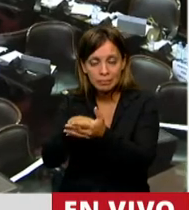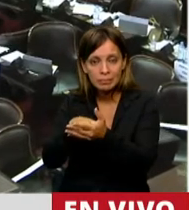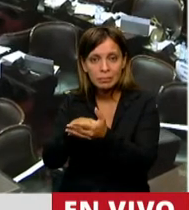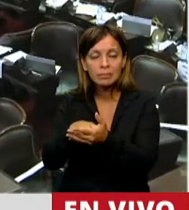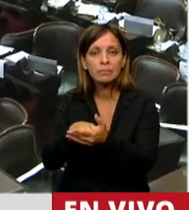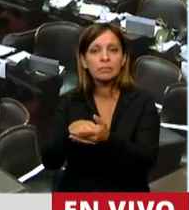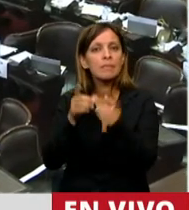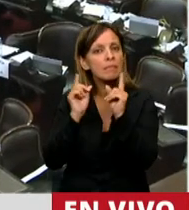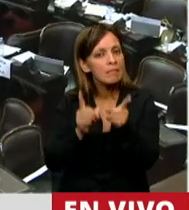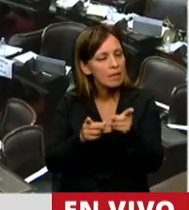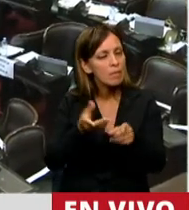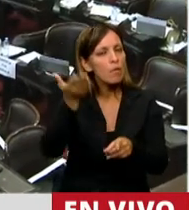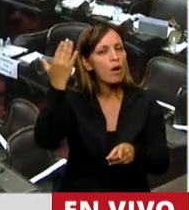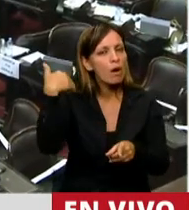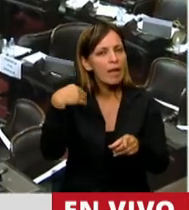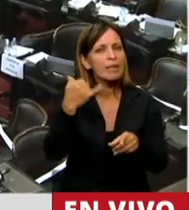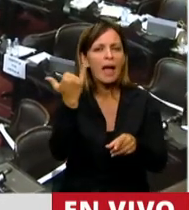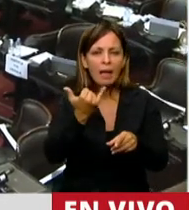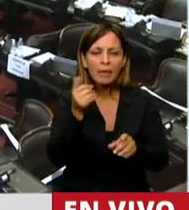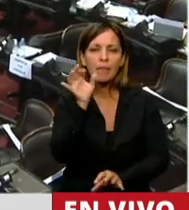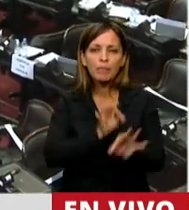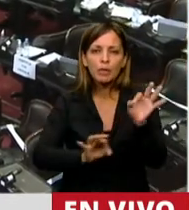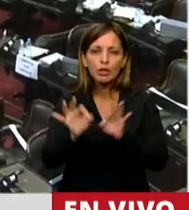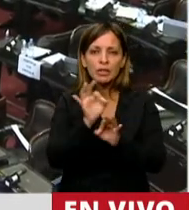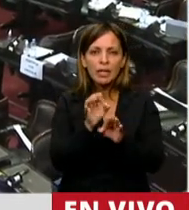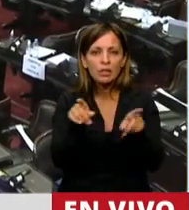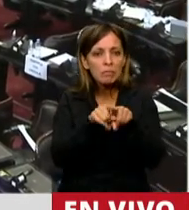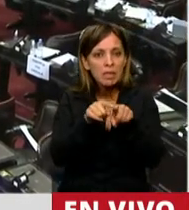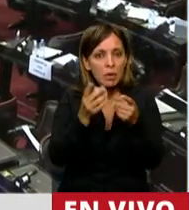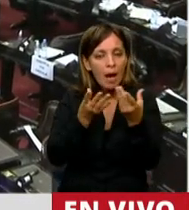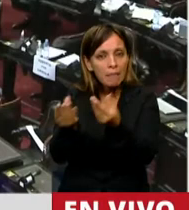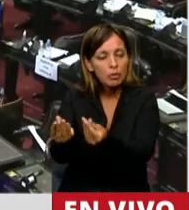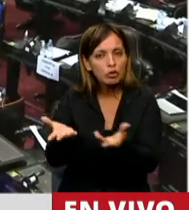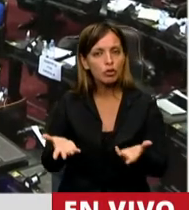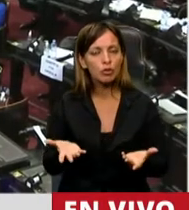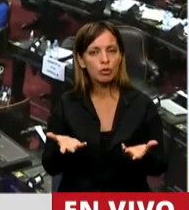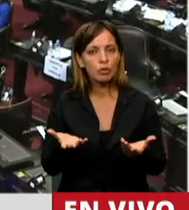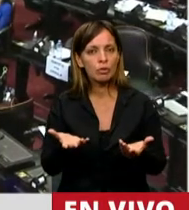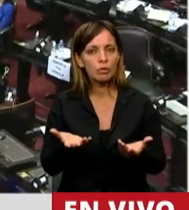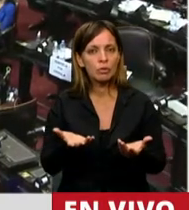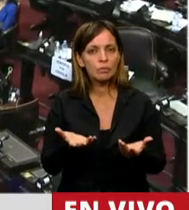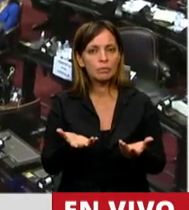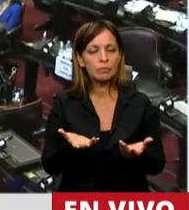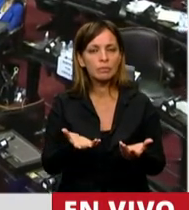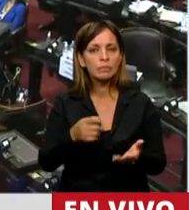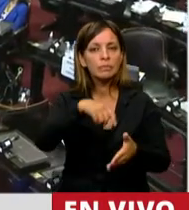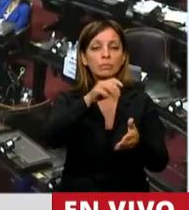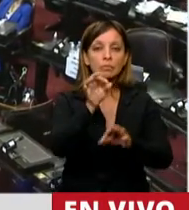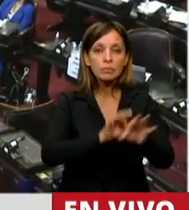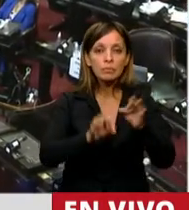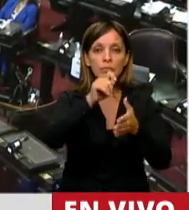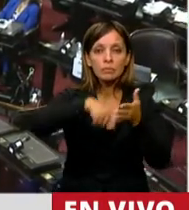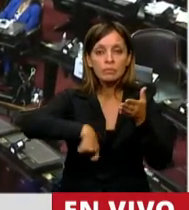casa tuvo proyectos presentados en el mismo sentido, proyectos firmados por la